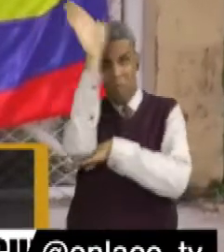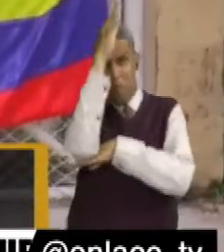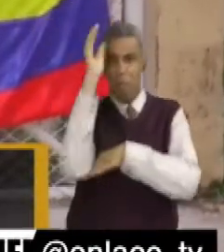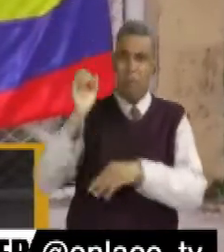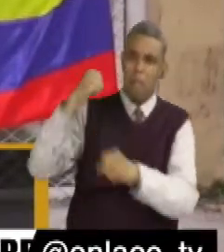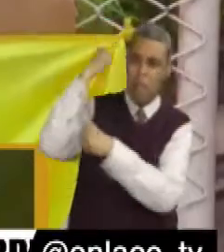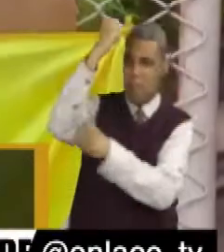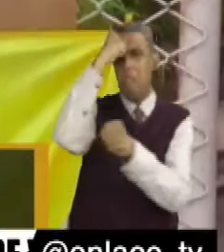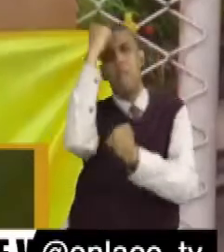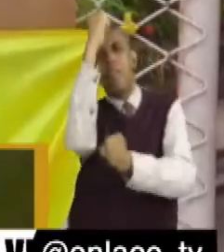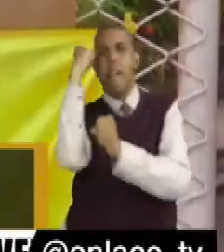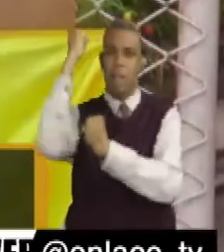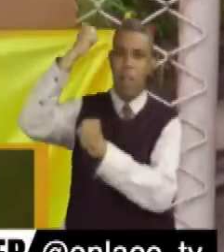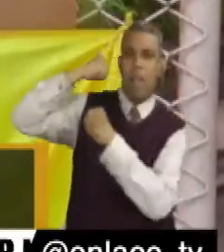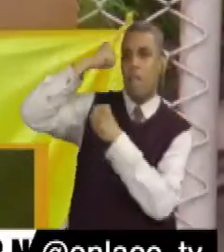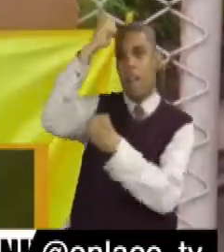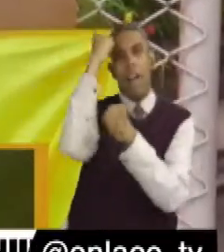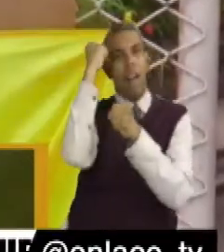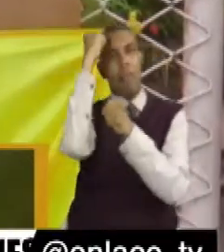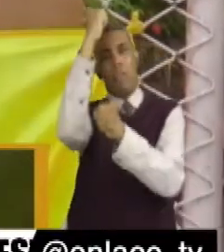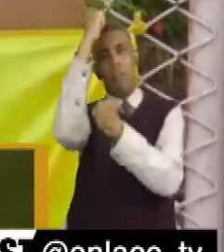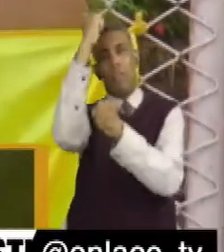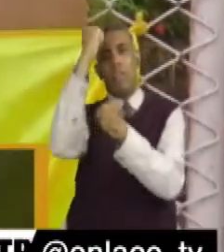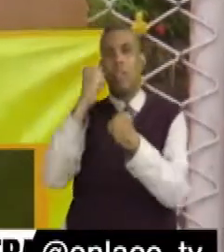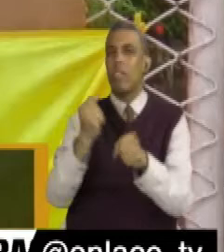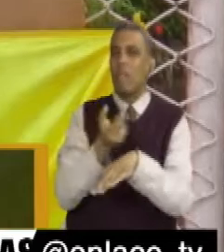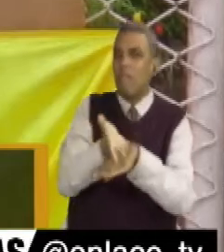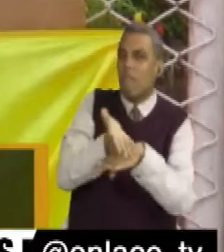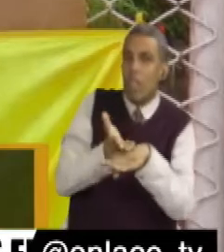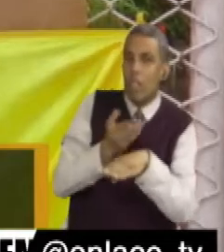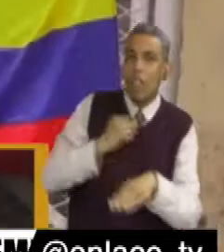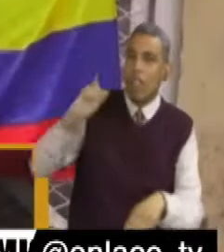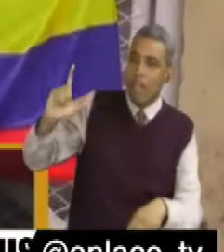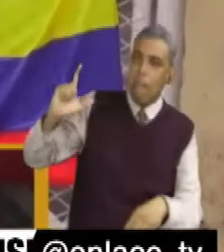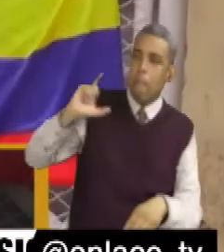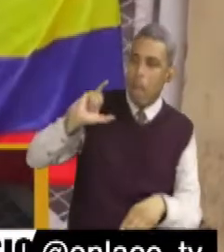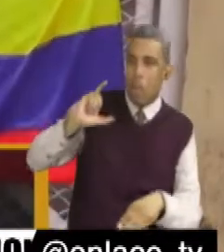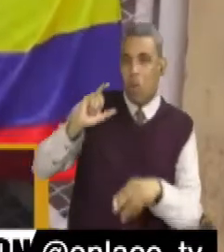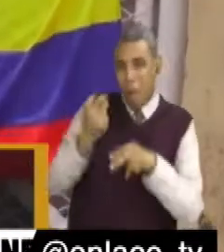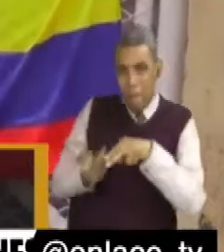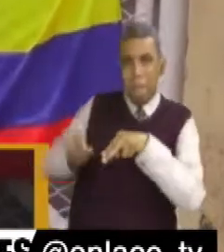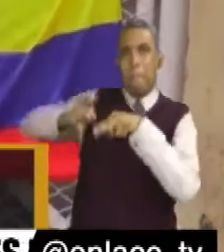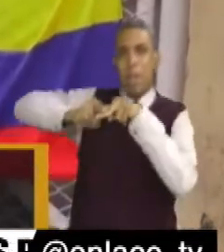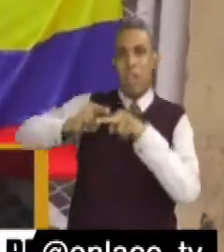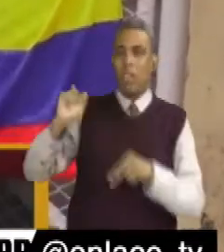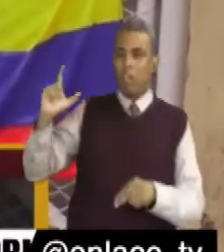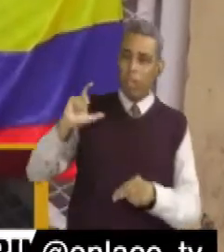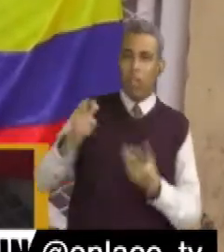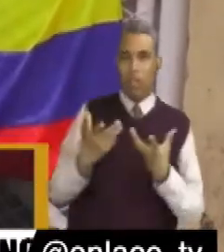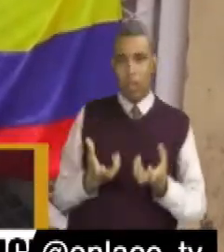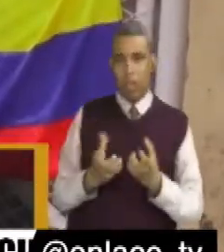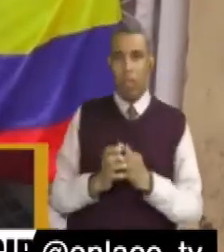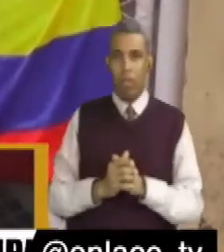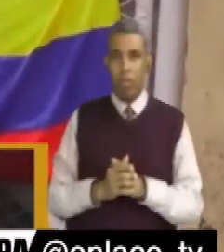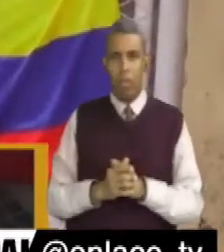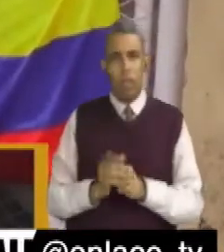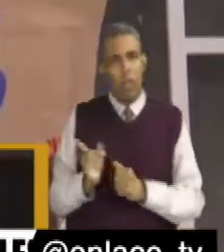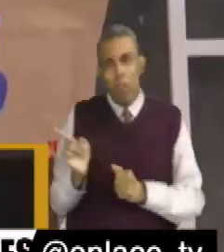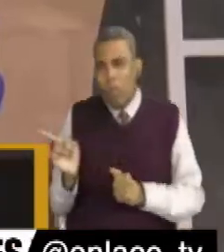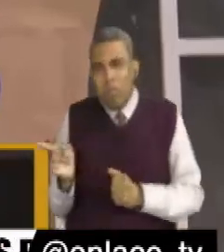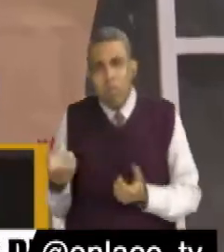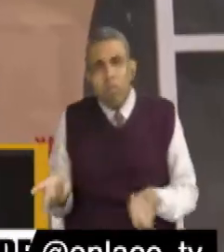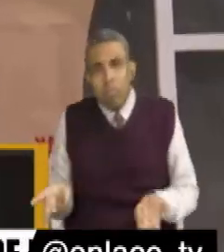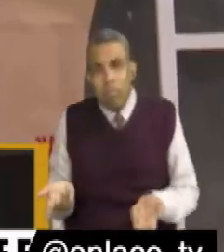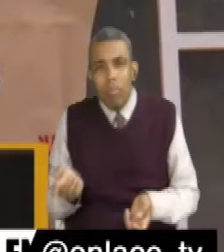Los empleados de este ente oficial decidieron unirse al paro estatal. En Medicina Legal por ahora solo se están